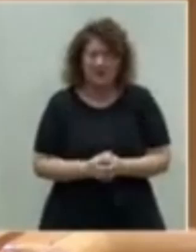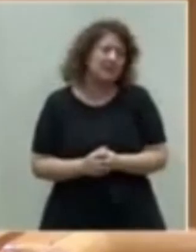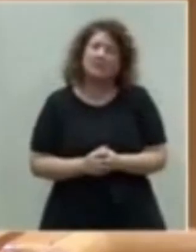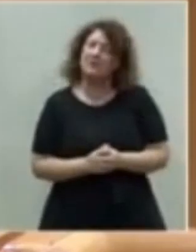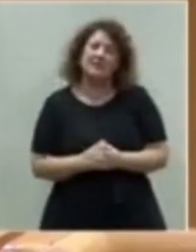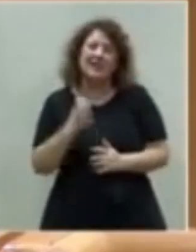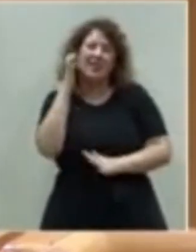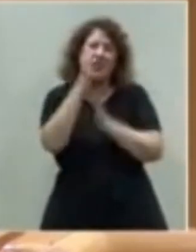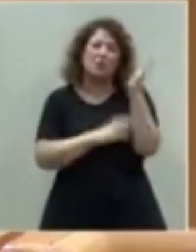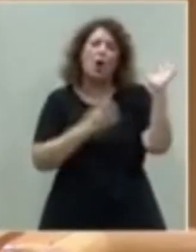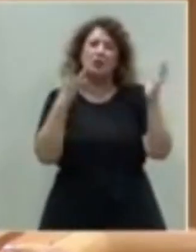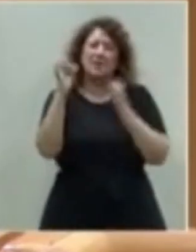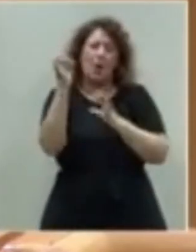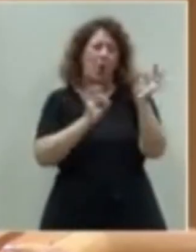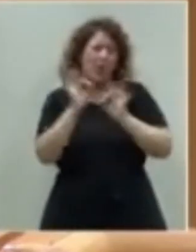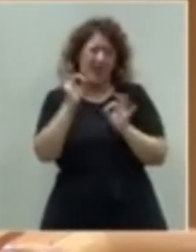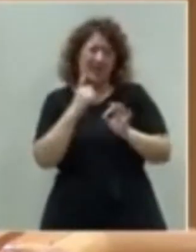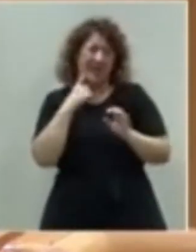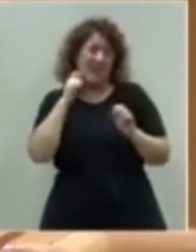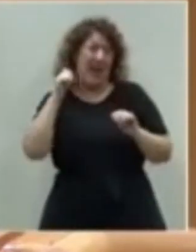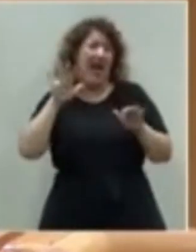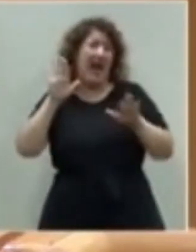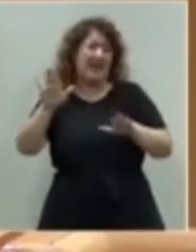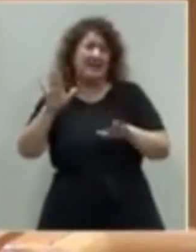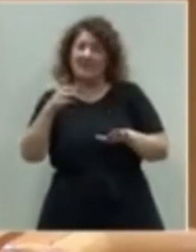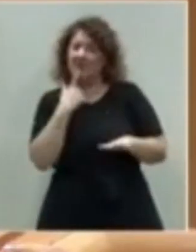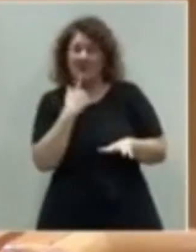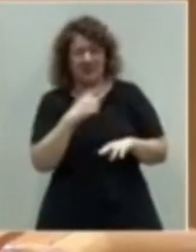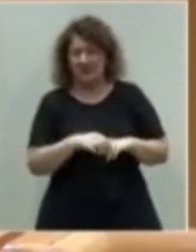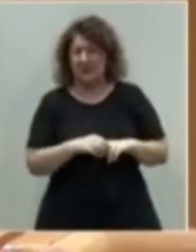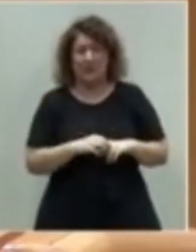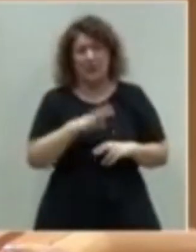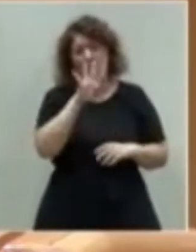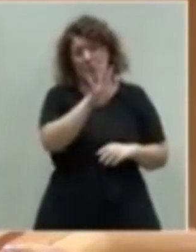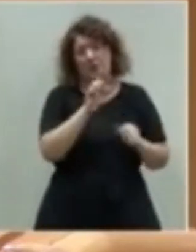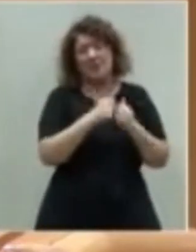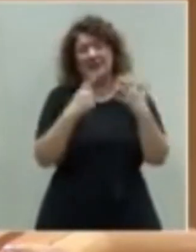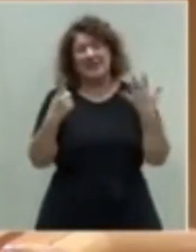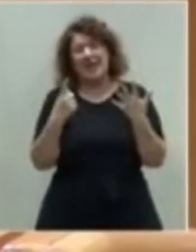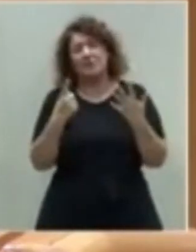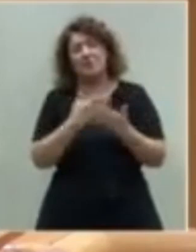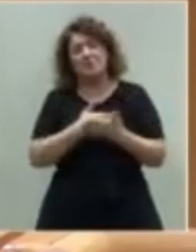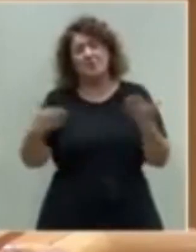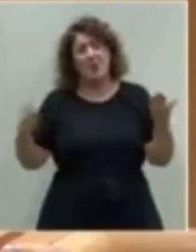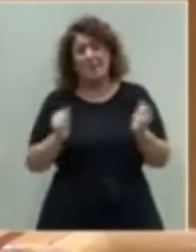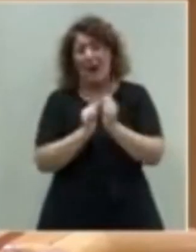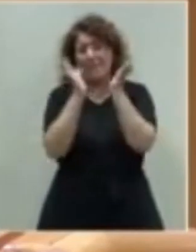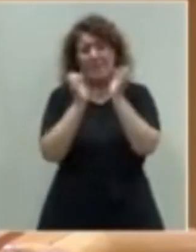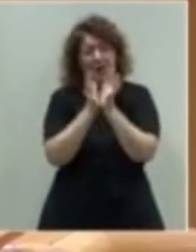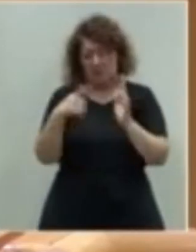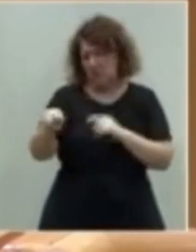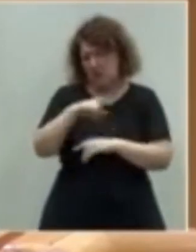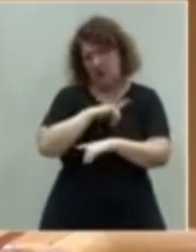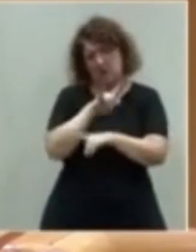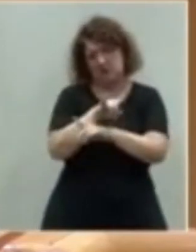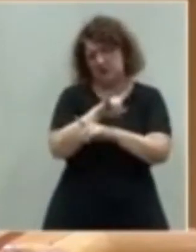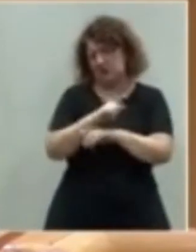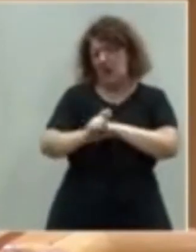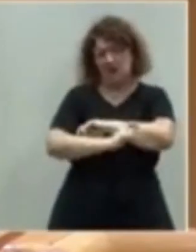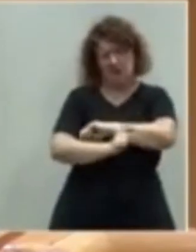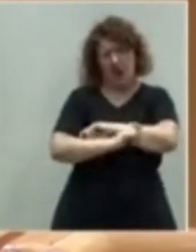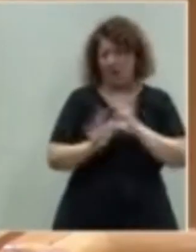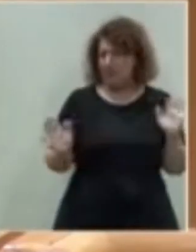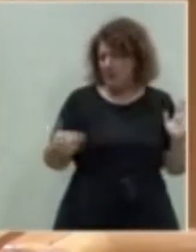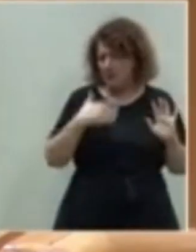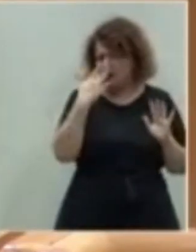era el 80%. Debe ser el que le ha dicho que hay 426 millones para La Palma. Es que son unos tramposos. Han metido las ayudas